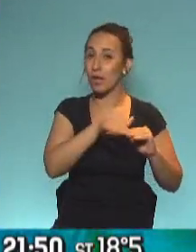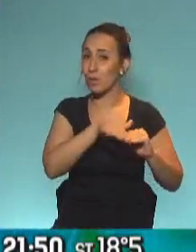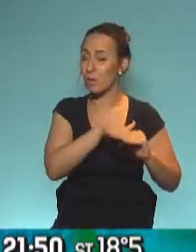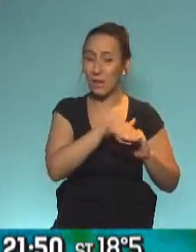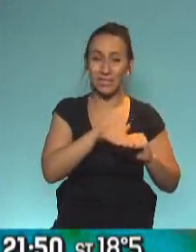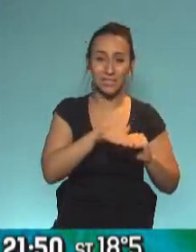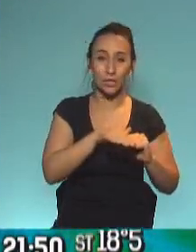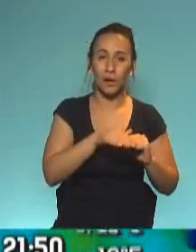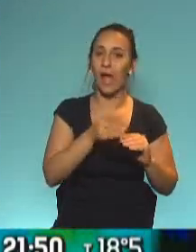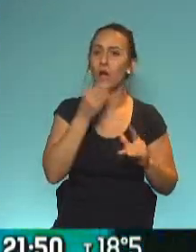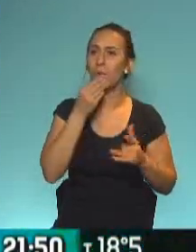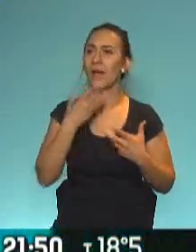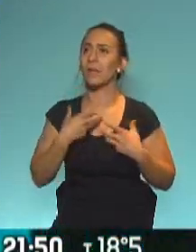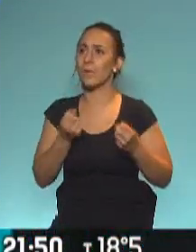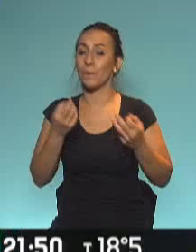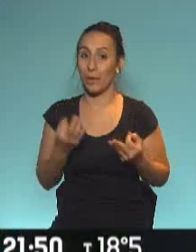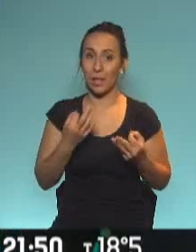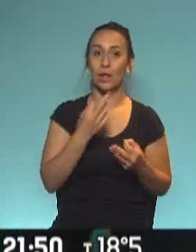bien alimentado?